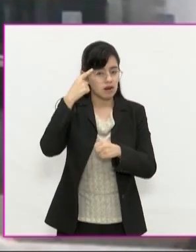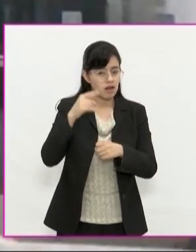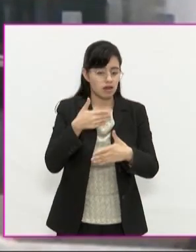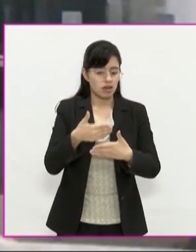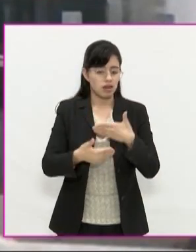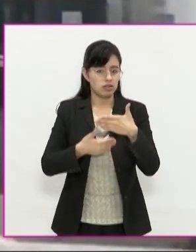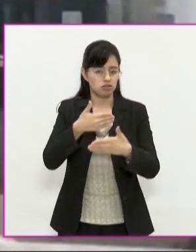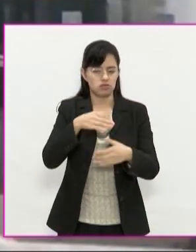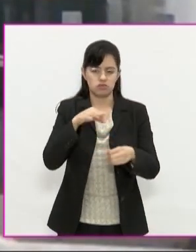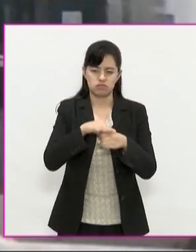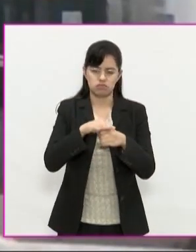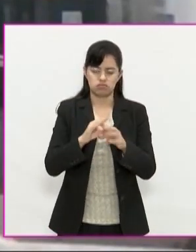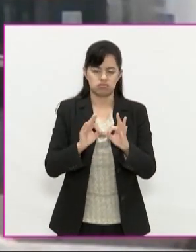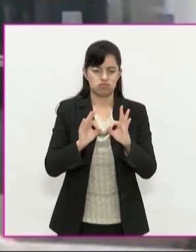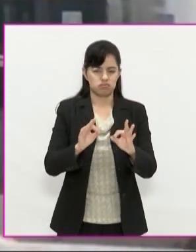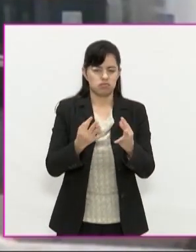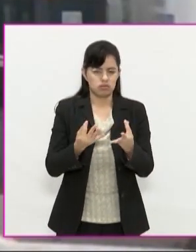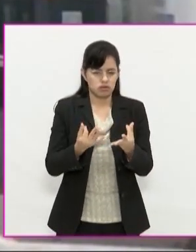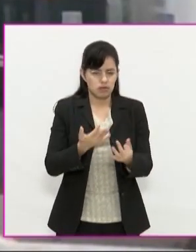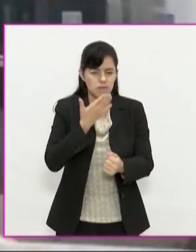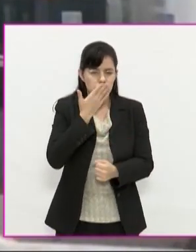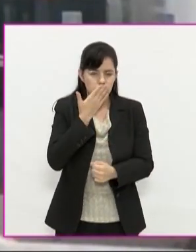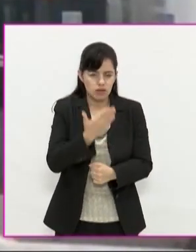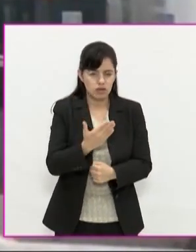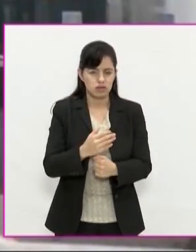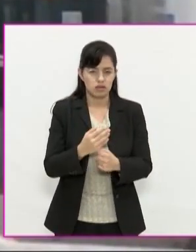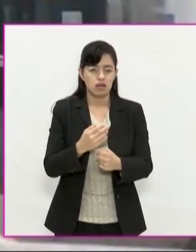organizadas bajo los más altos estándares de calidad que den